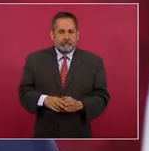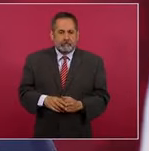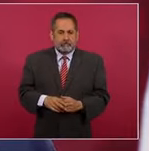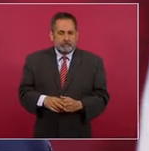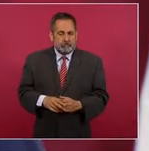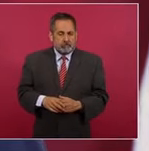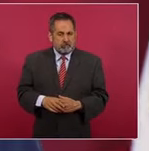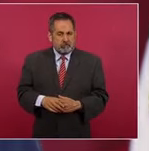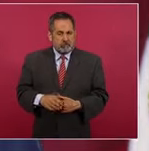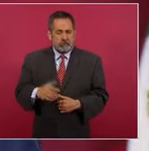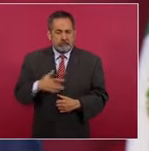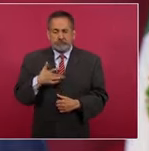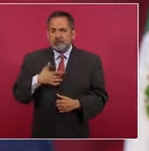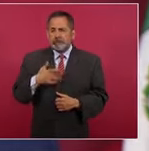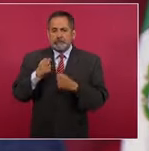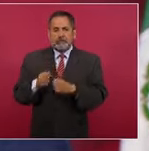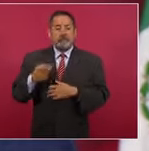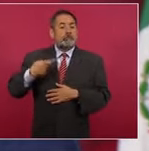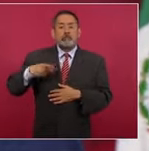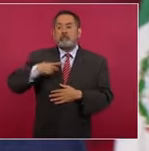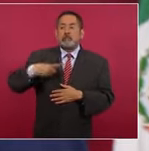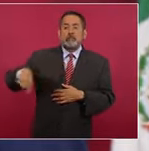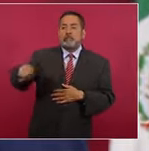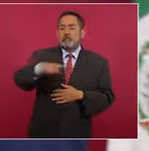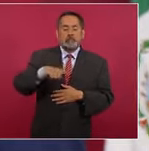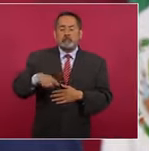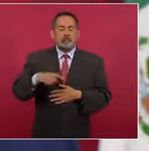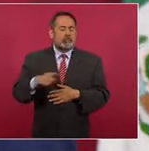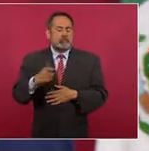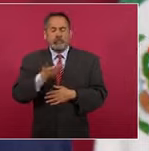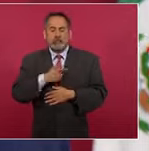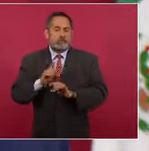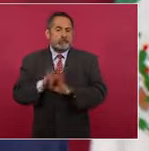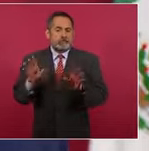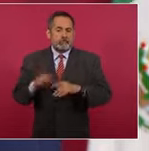estoy seguro que eso no le gusta ni siquiera